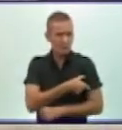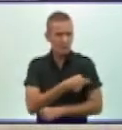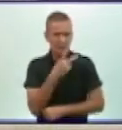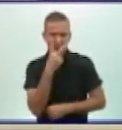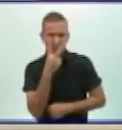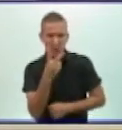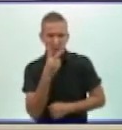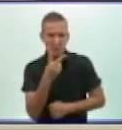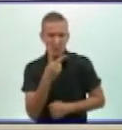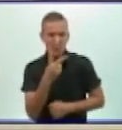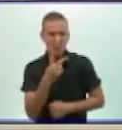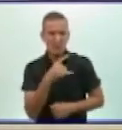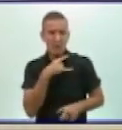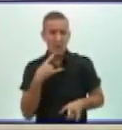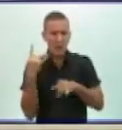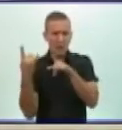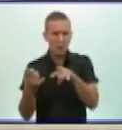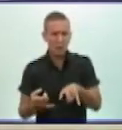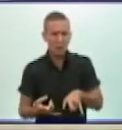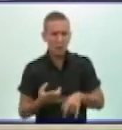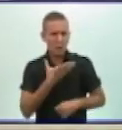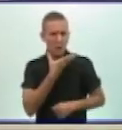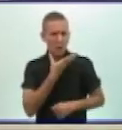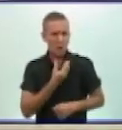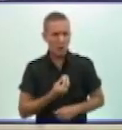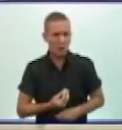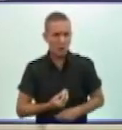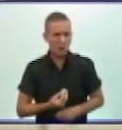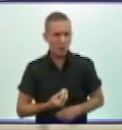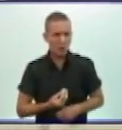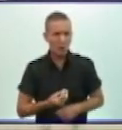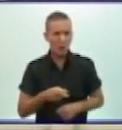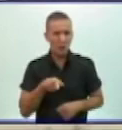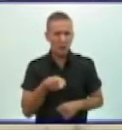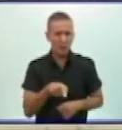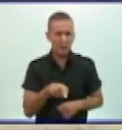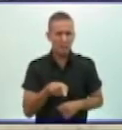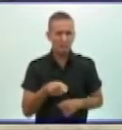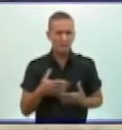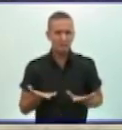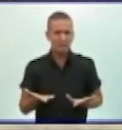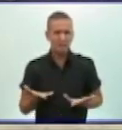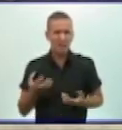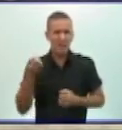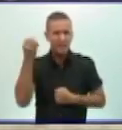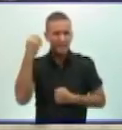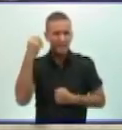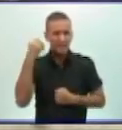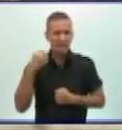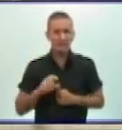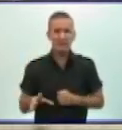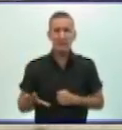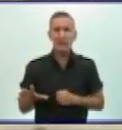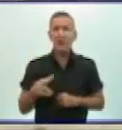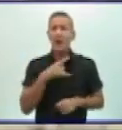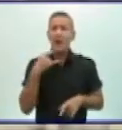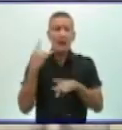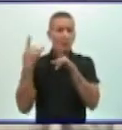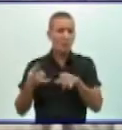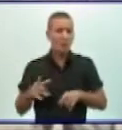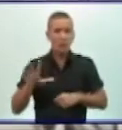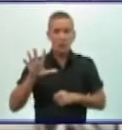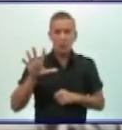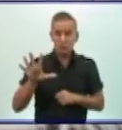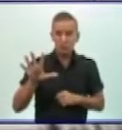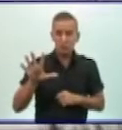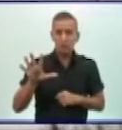los cuerpos de todos los jóvenes que fueron vilmente asesinados en esos hechos, porque sabemos que solo murieron 5 combatientes como tal en las acciones,